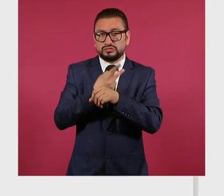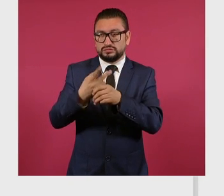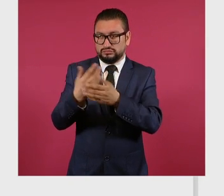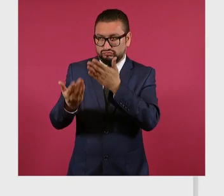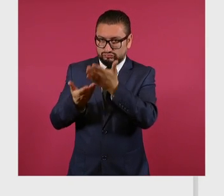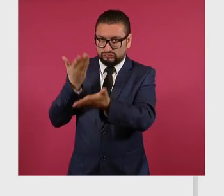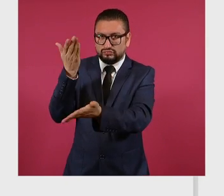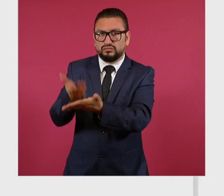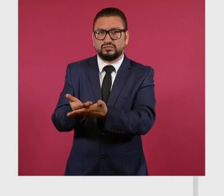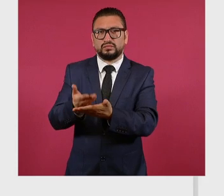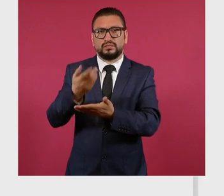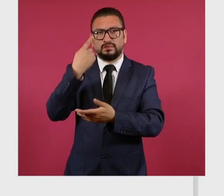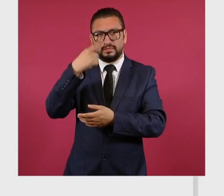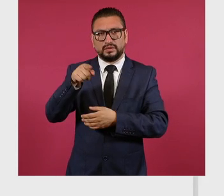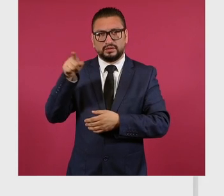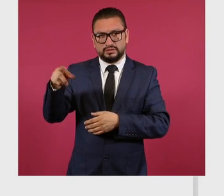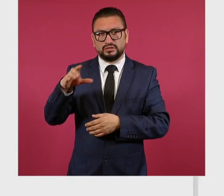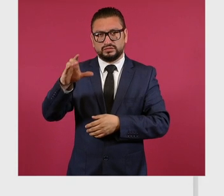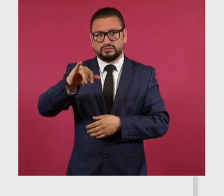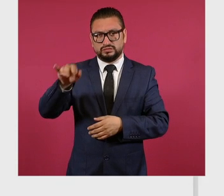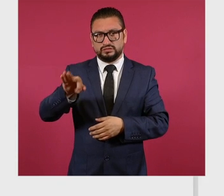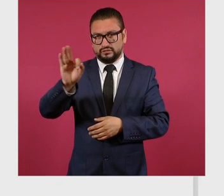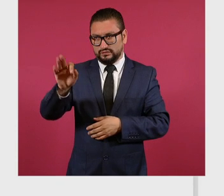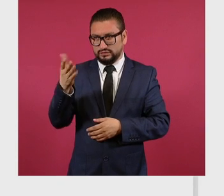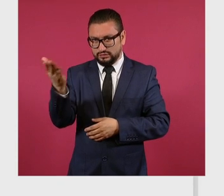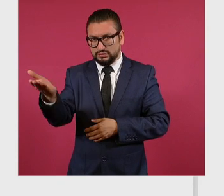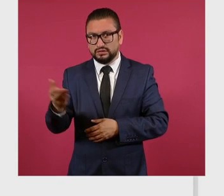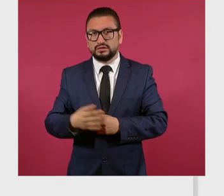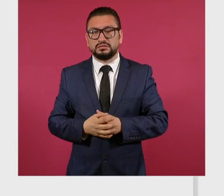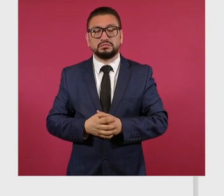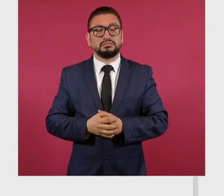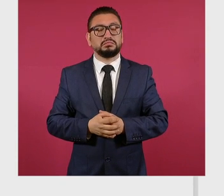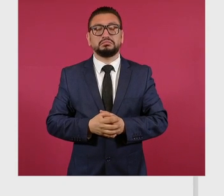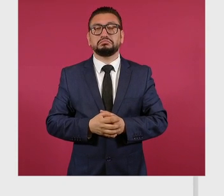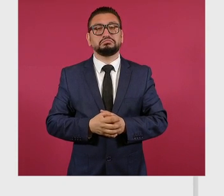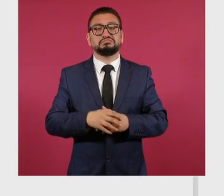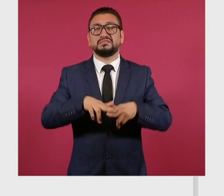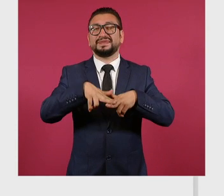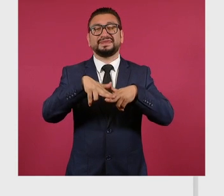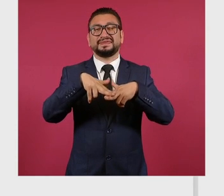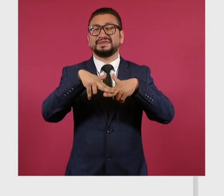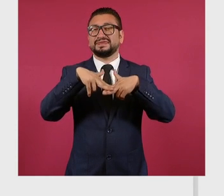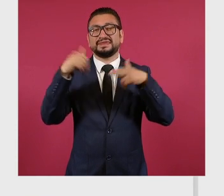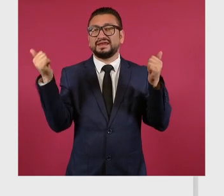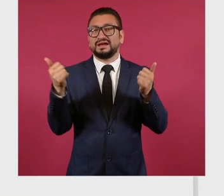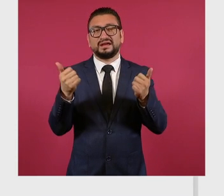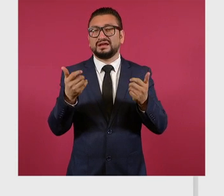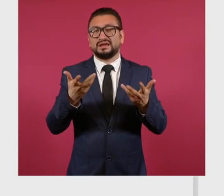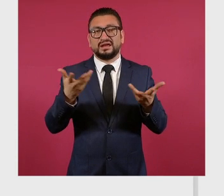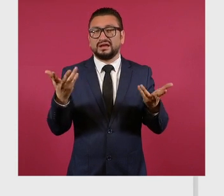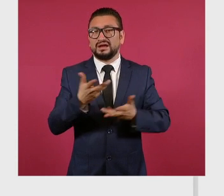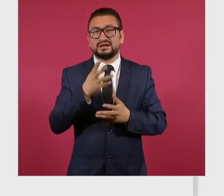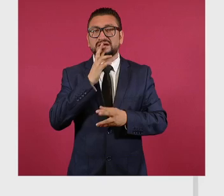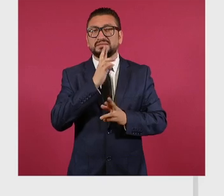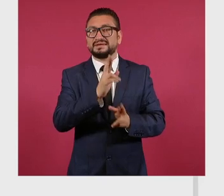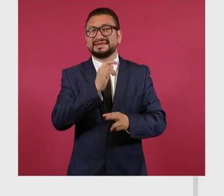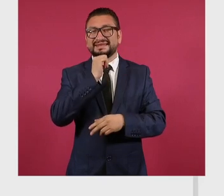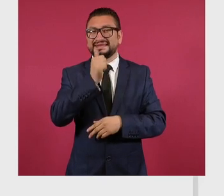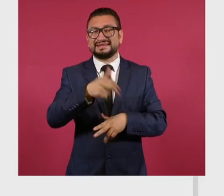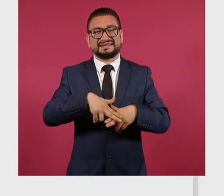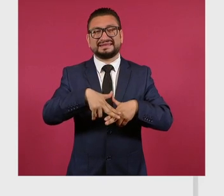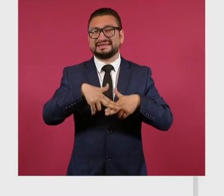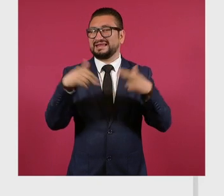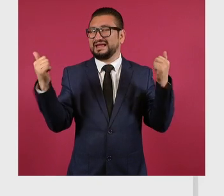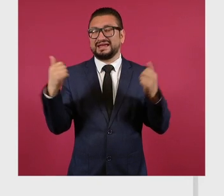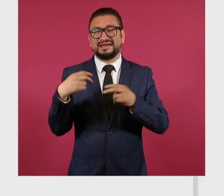ante el Consejo de la Judicatura, ninguno a la fecha ha sido resuelto y ninguno a la